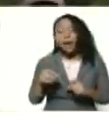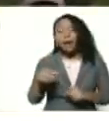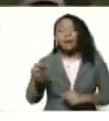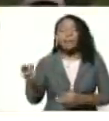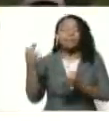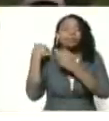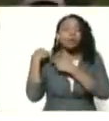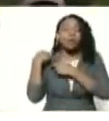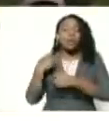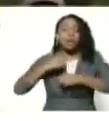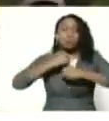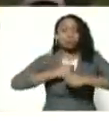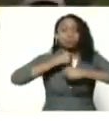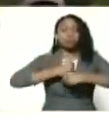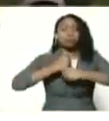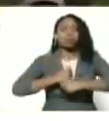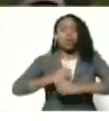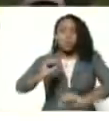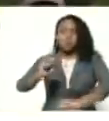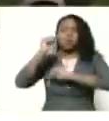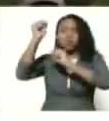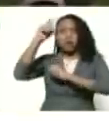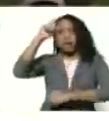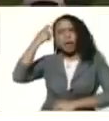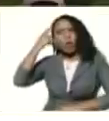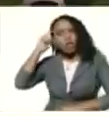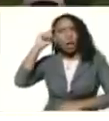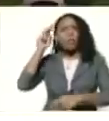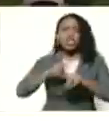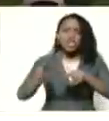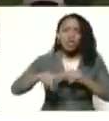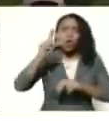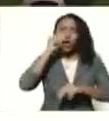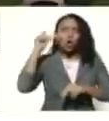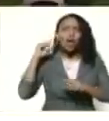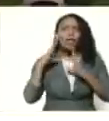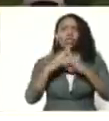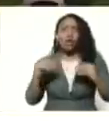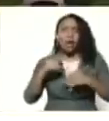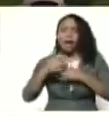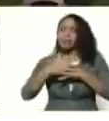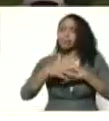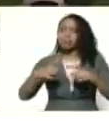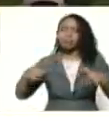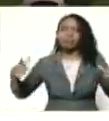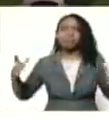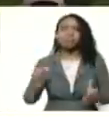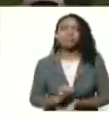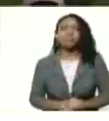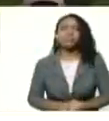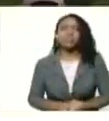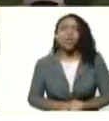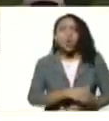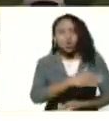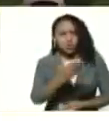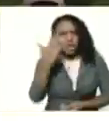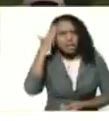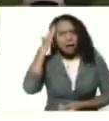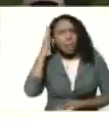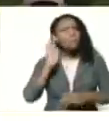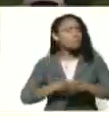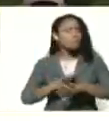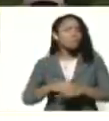es un héroe de la patria, recordado por niños, niñas y por todas las generaciones. ¿Ustedes saben por